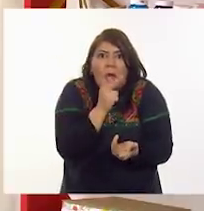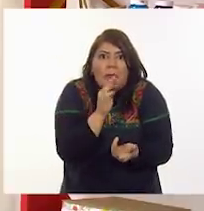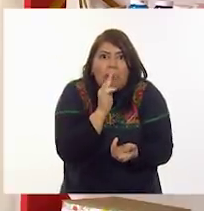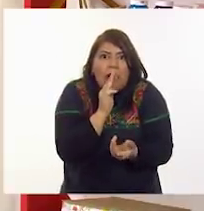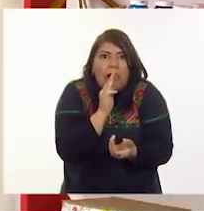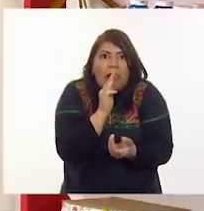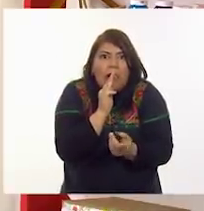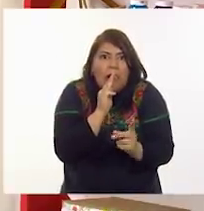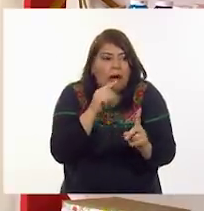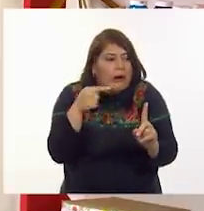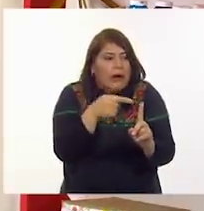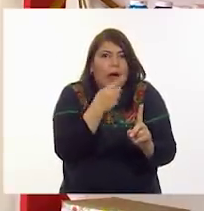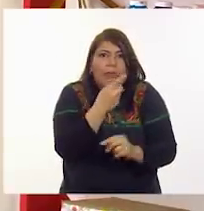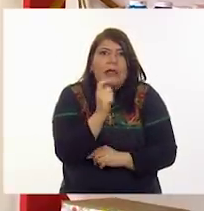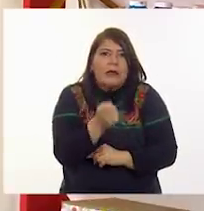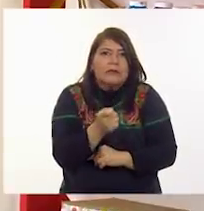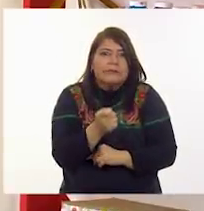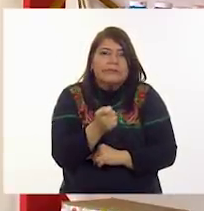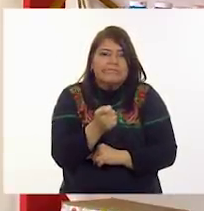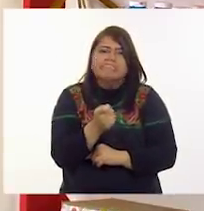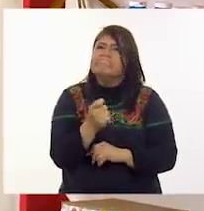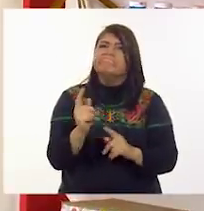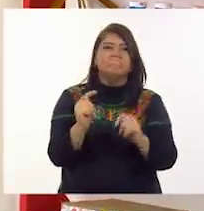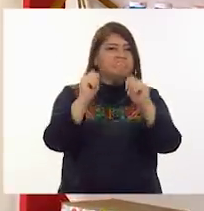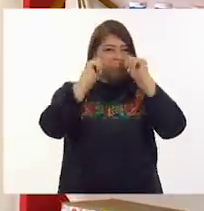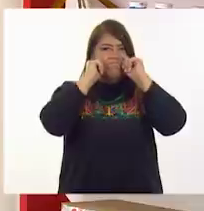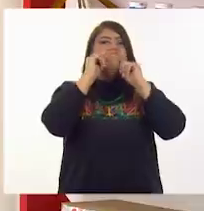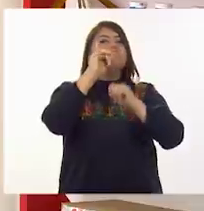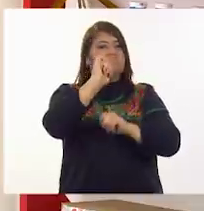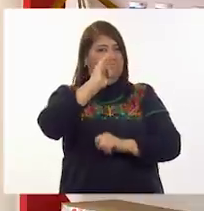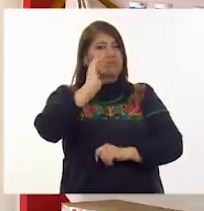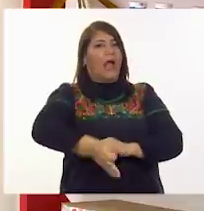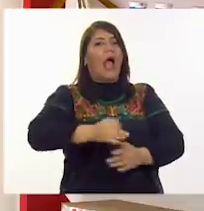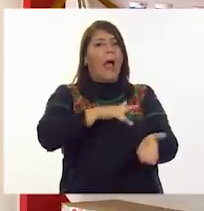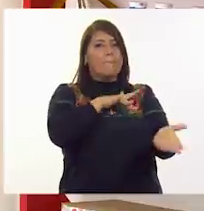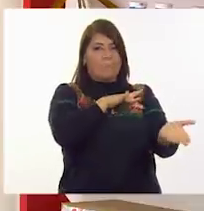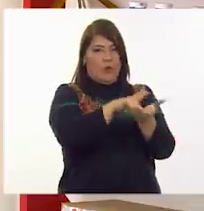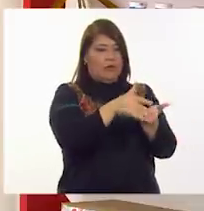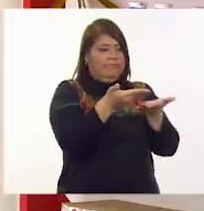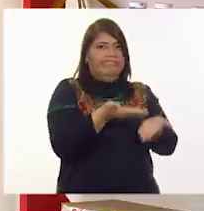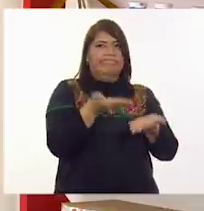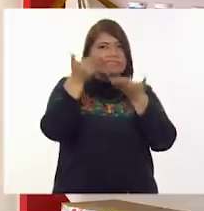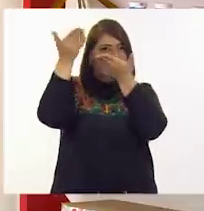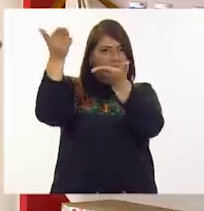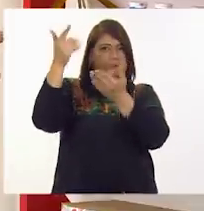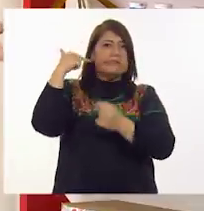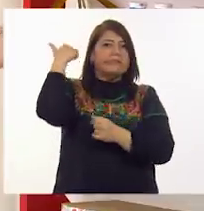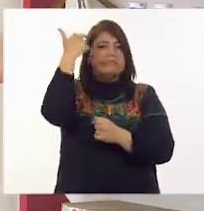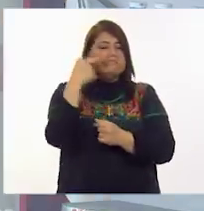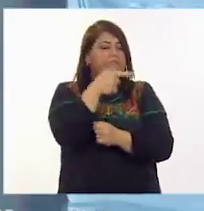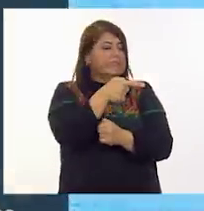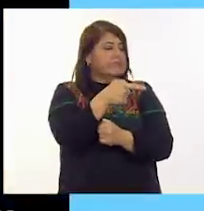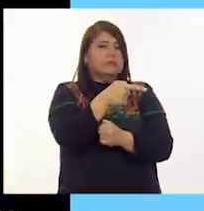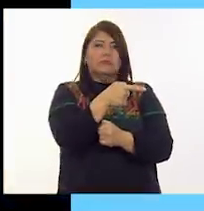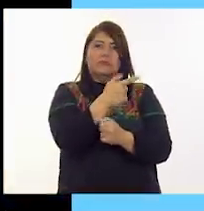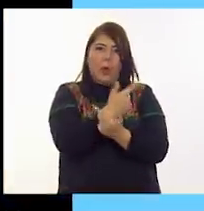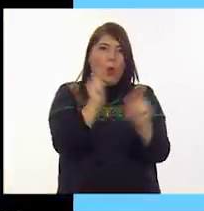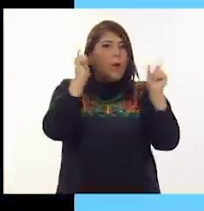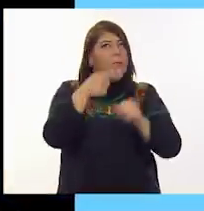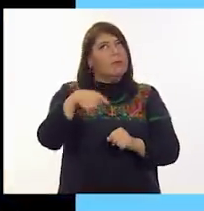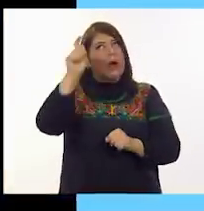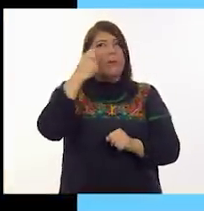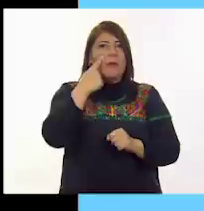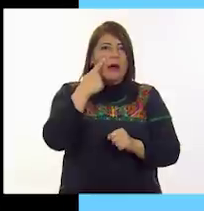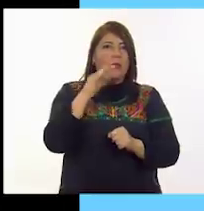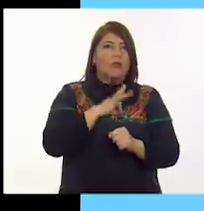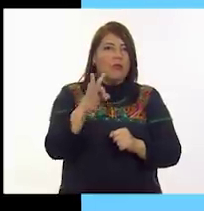dijeron? Te apoyamos. Ve, haz lo que tengas que hacer.